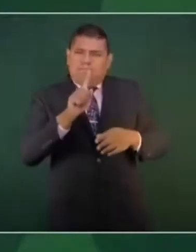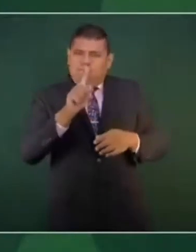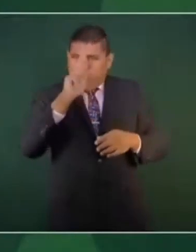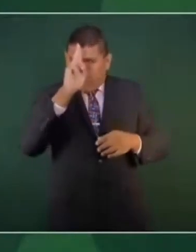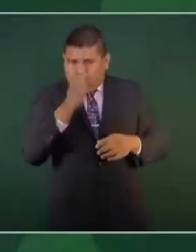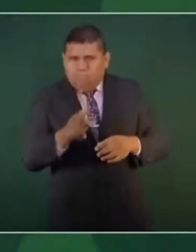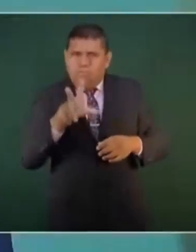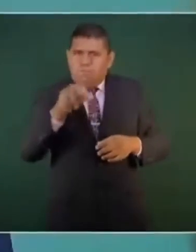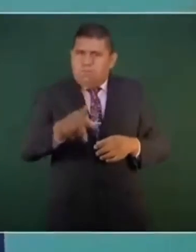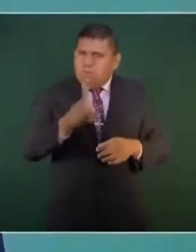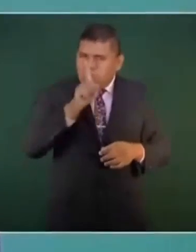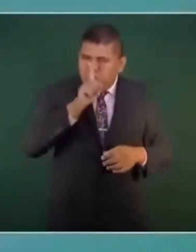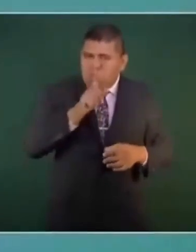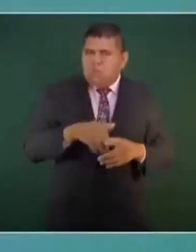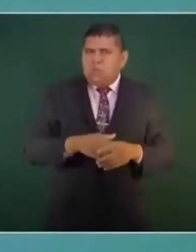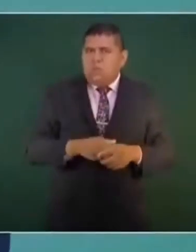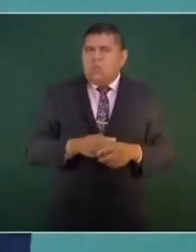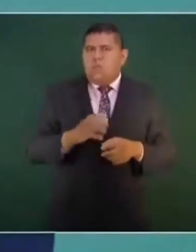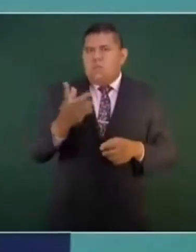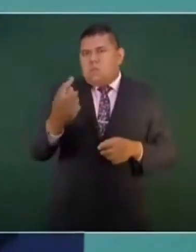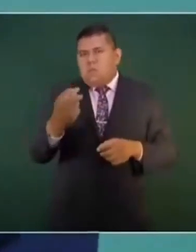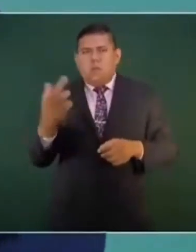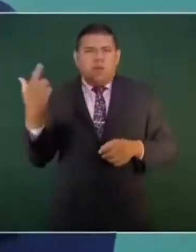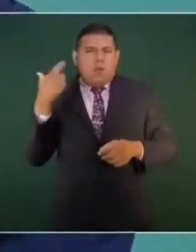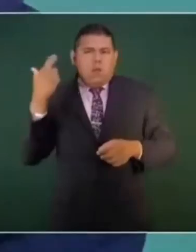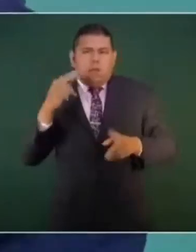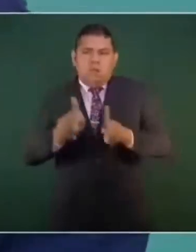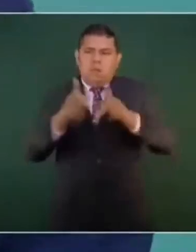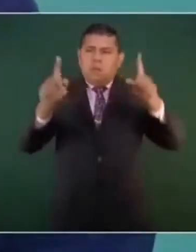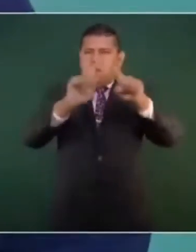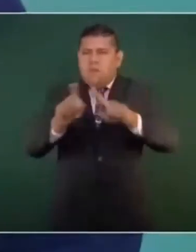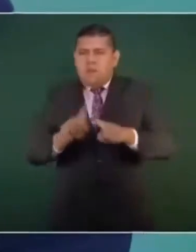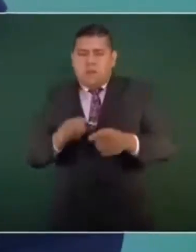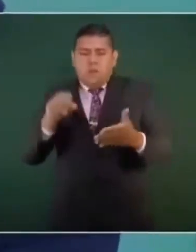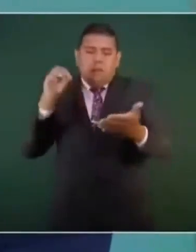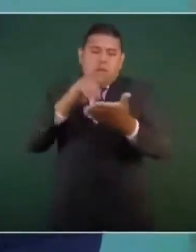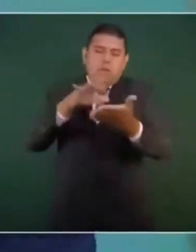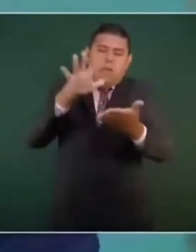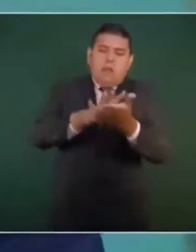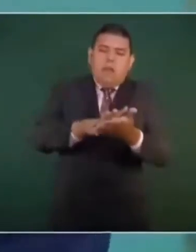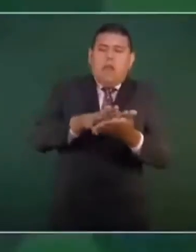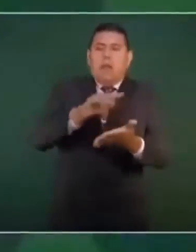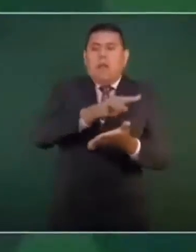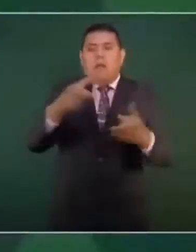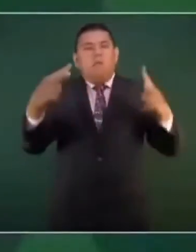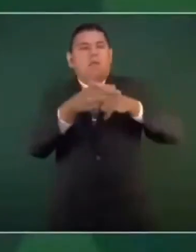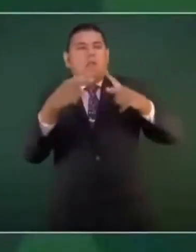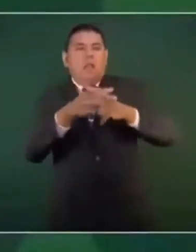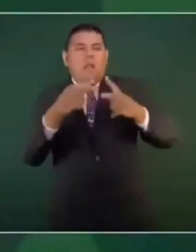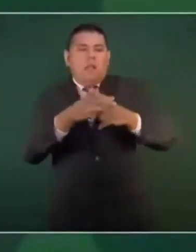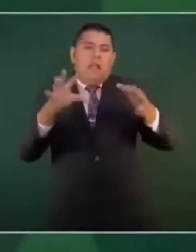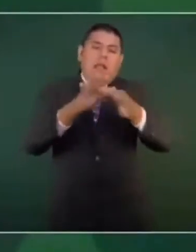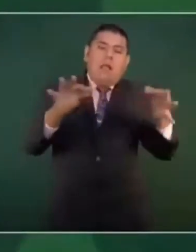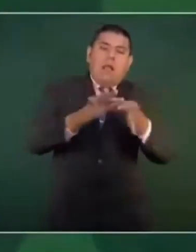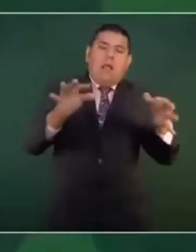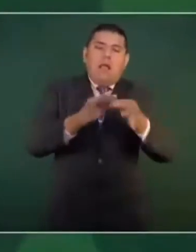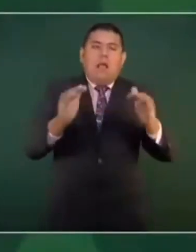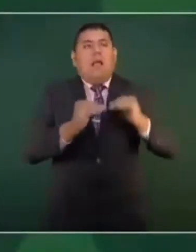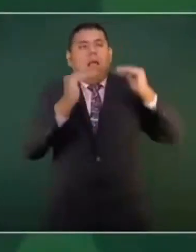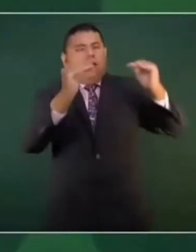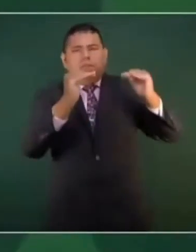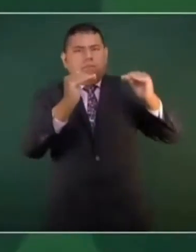debían utilizar los medios para alentar las prácticas violentas de las